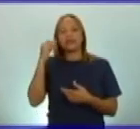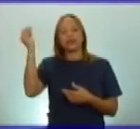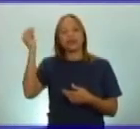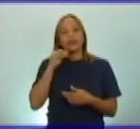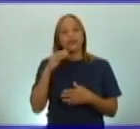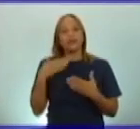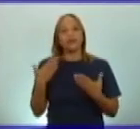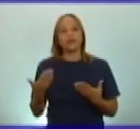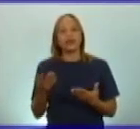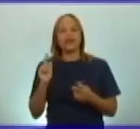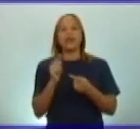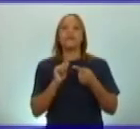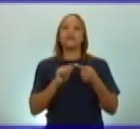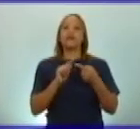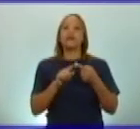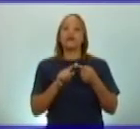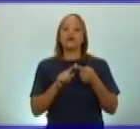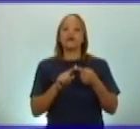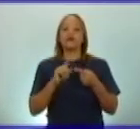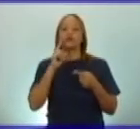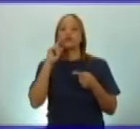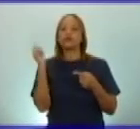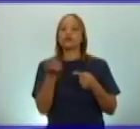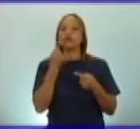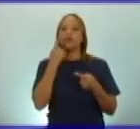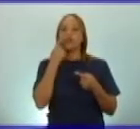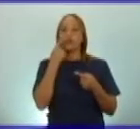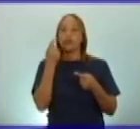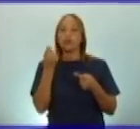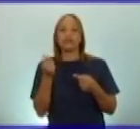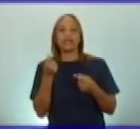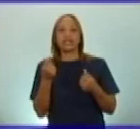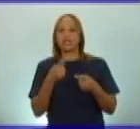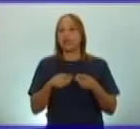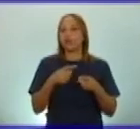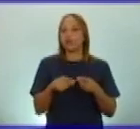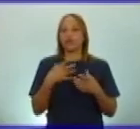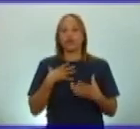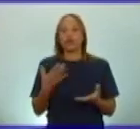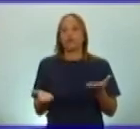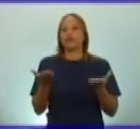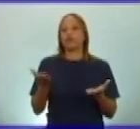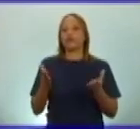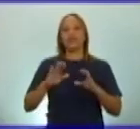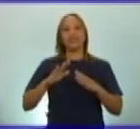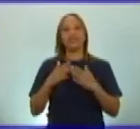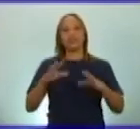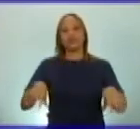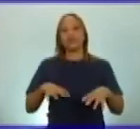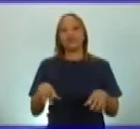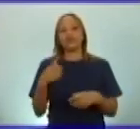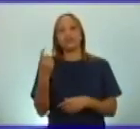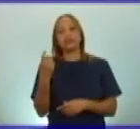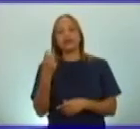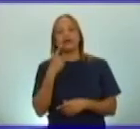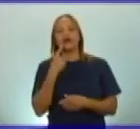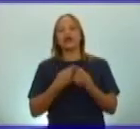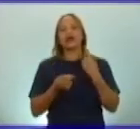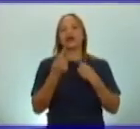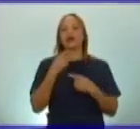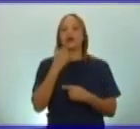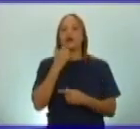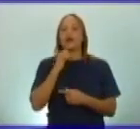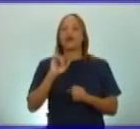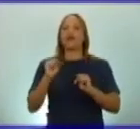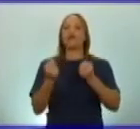estudiante. Primero, la burguesía se dio cuenta de que no tenía recursos ya para sostener aquella situación y necesitaba entonces una mano dura que tomara el